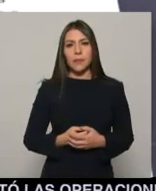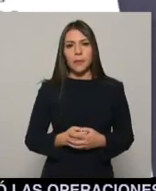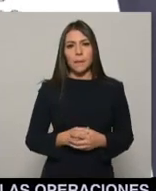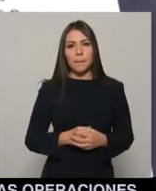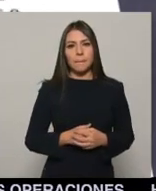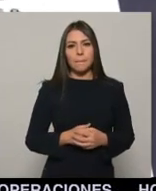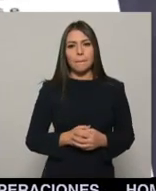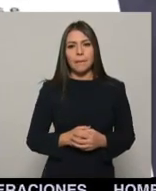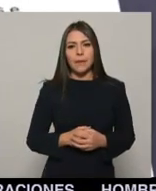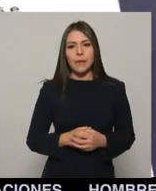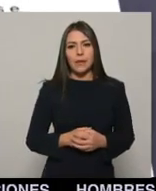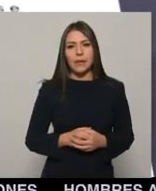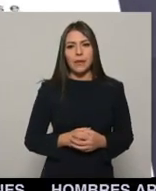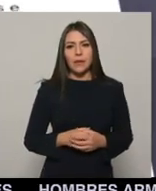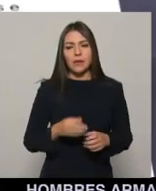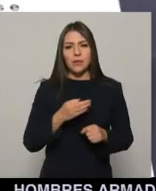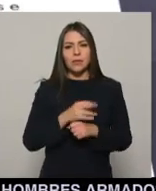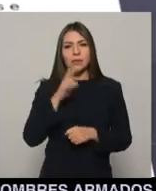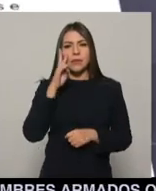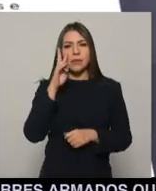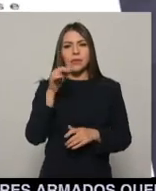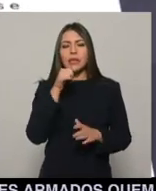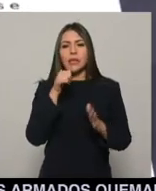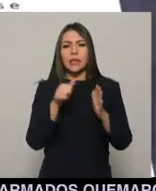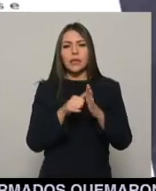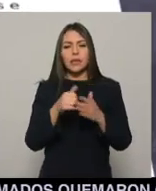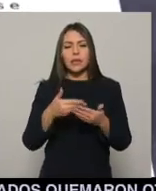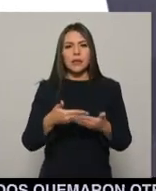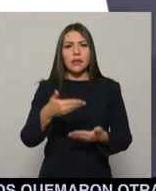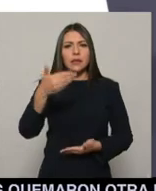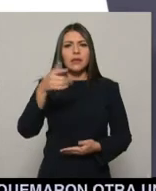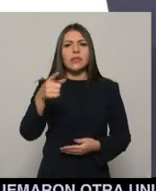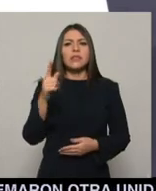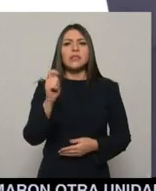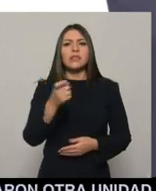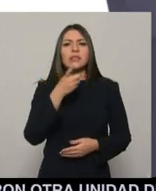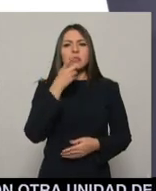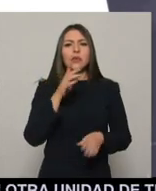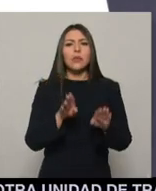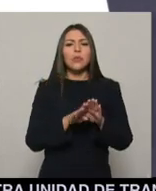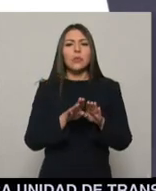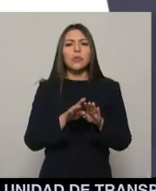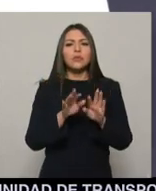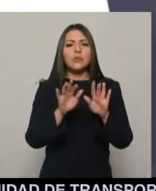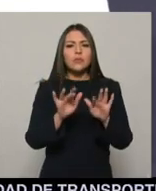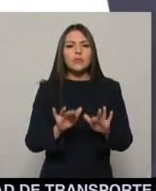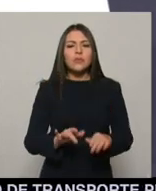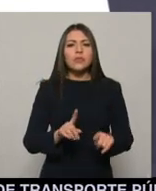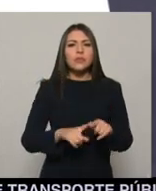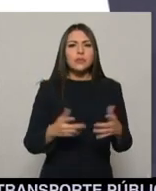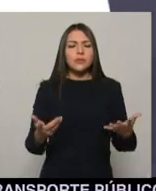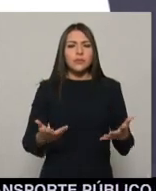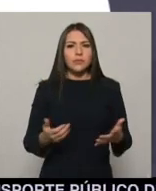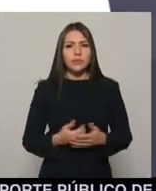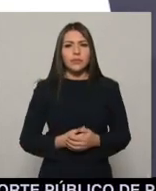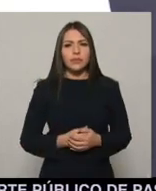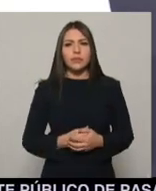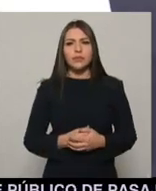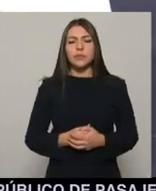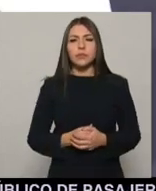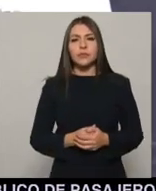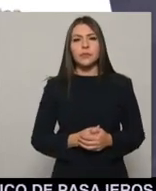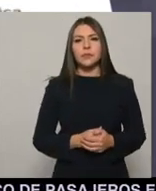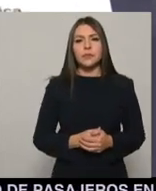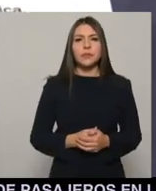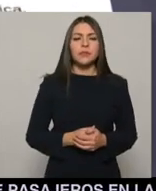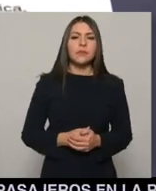Sí, estamos viendo la carta. Sí. ¿Nos puedes dar cuenta de la carta? ¿Qué dice? ¿Cómo la escribieron? ¿Quién la redactó? Claro. Bueno, este fue un